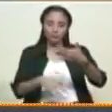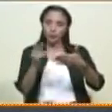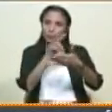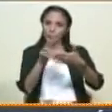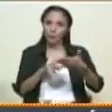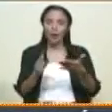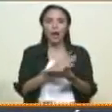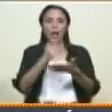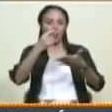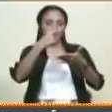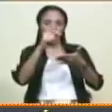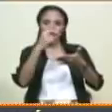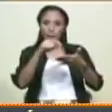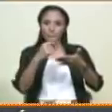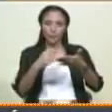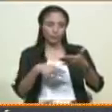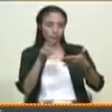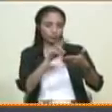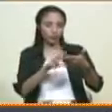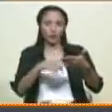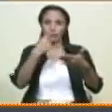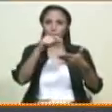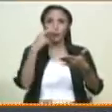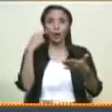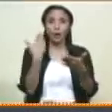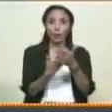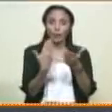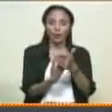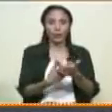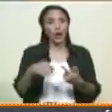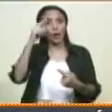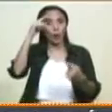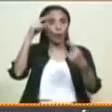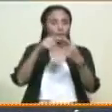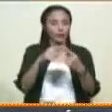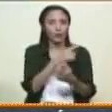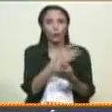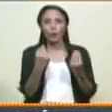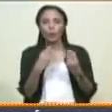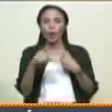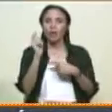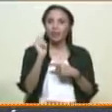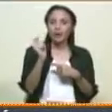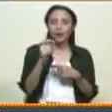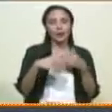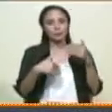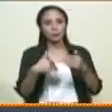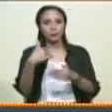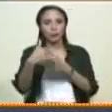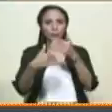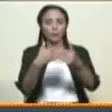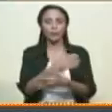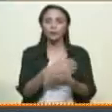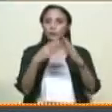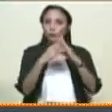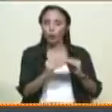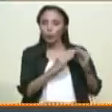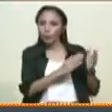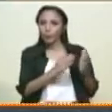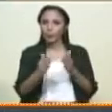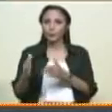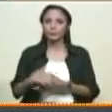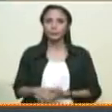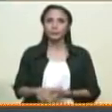vamos a revisar las tareas que tenemos pendientes. De las instrucciones que cuando vino el